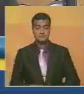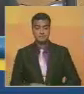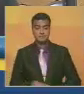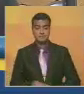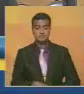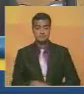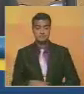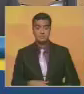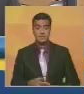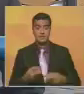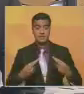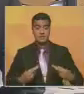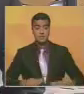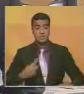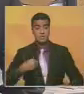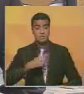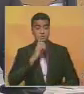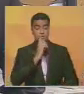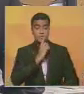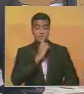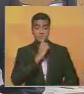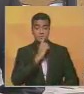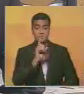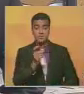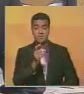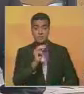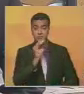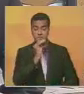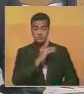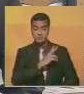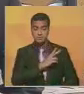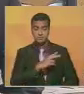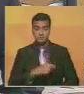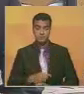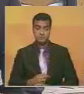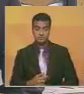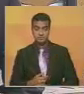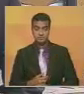laboral en el restaurante que lleva su apellido. Gustavo Gómez Morón, Noticiero Venevisión.